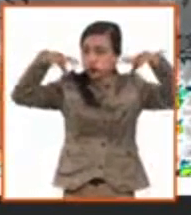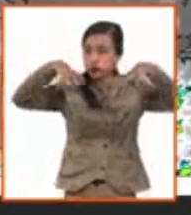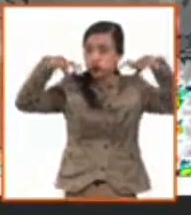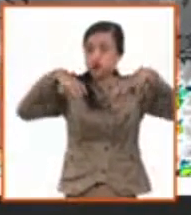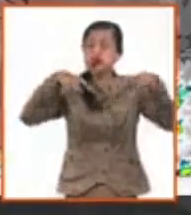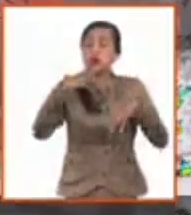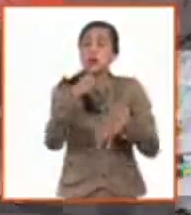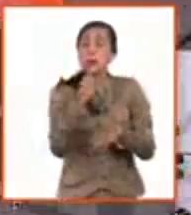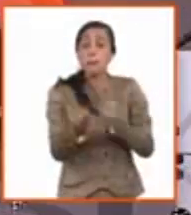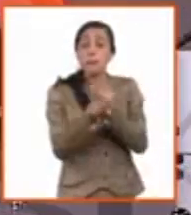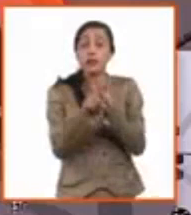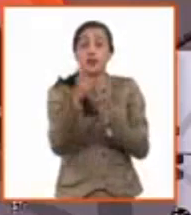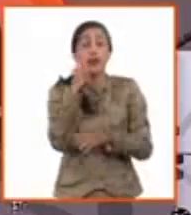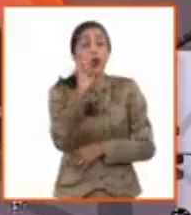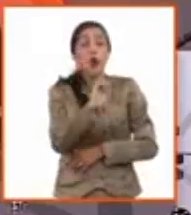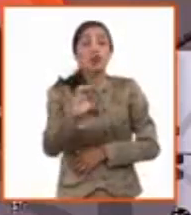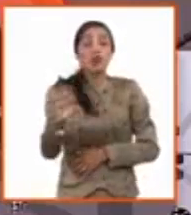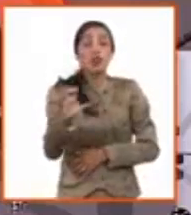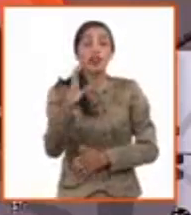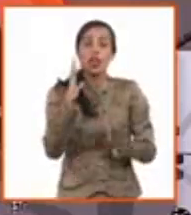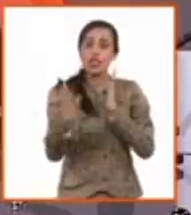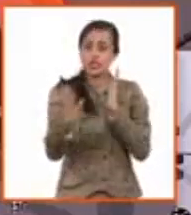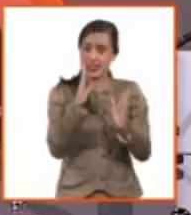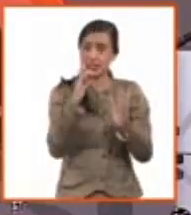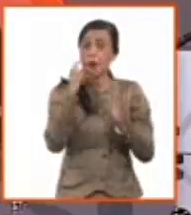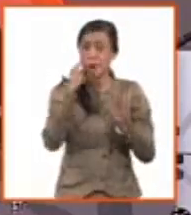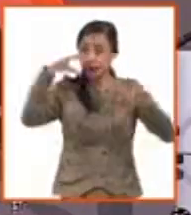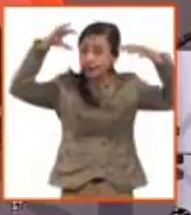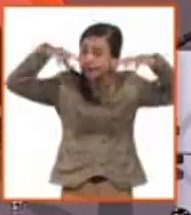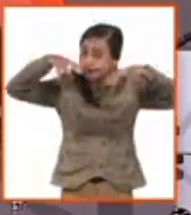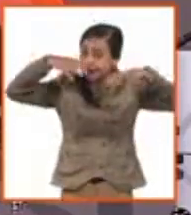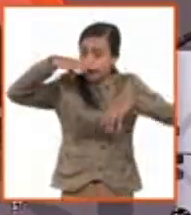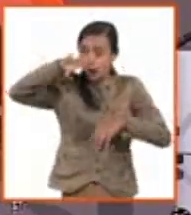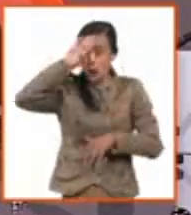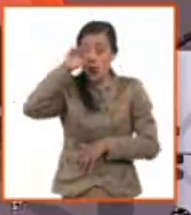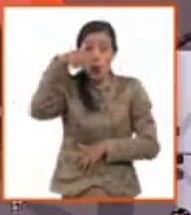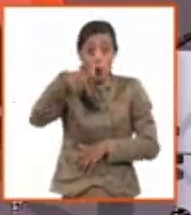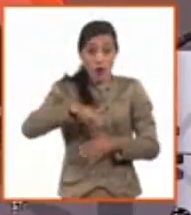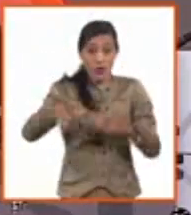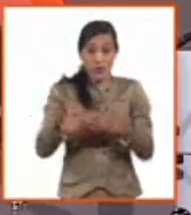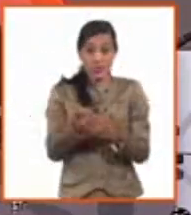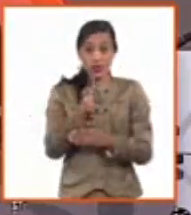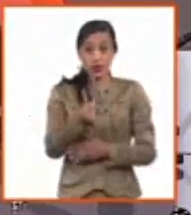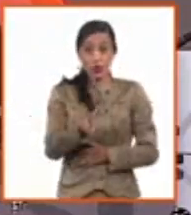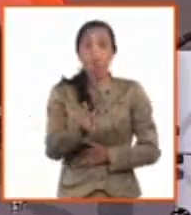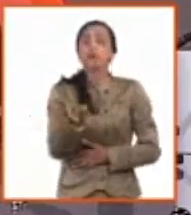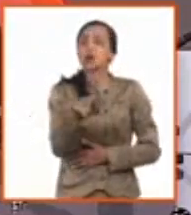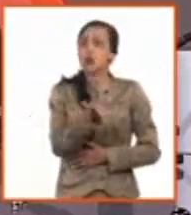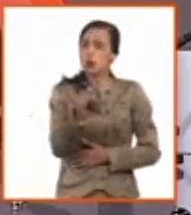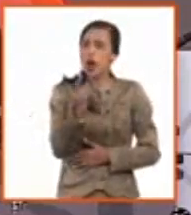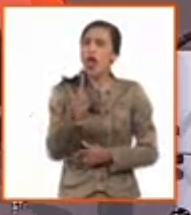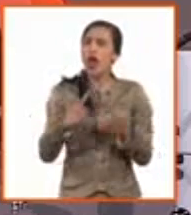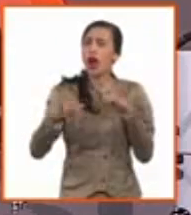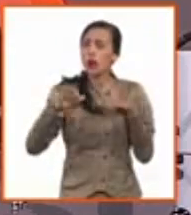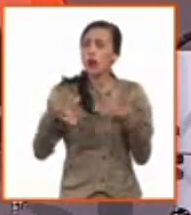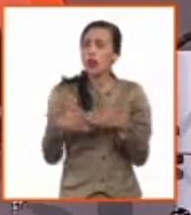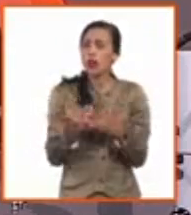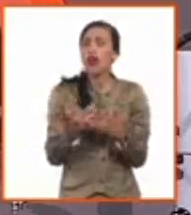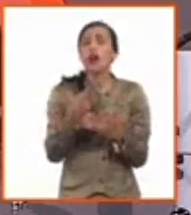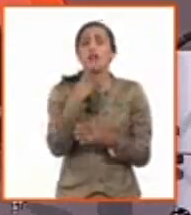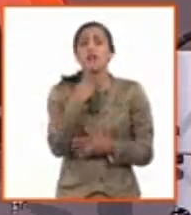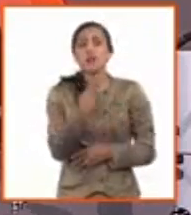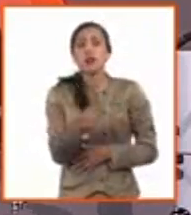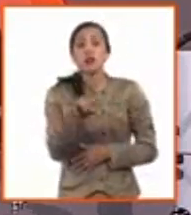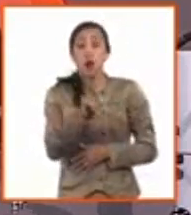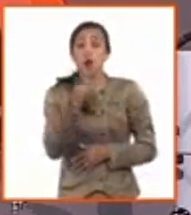que comenzarán a afectar las regiones occidentales a partir del jueves 2 y que se extenderán por algunos días con